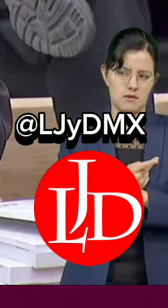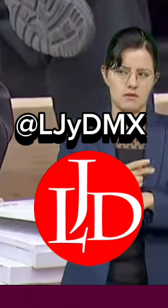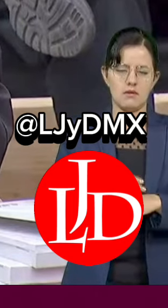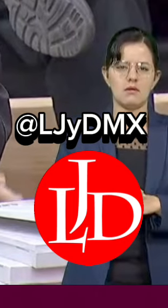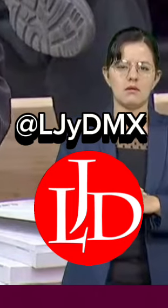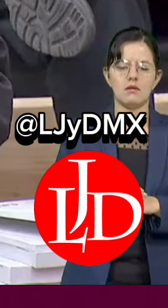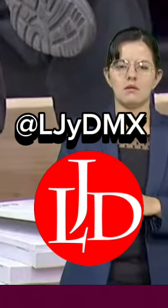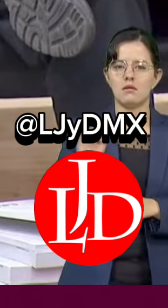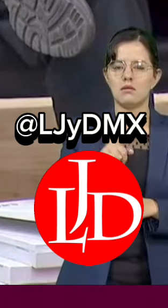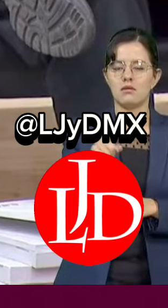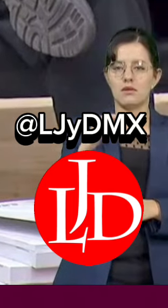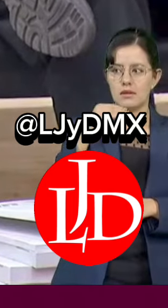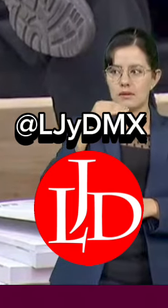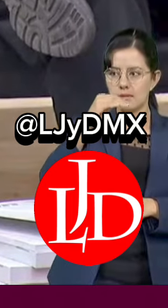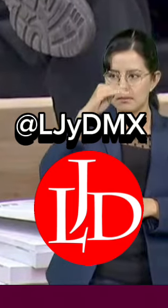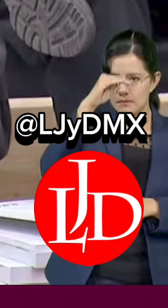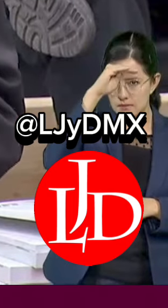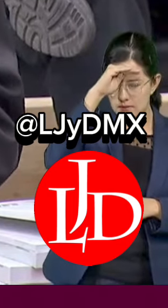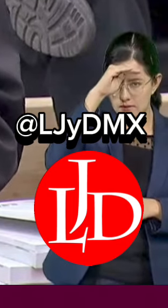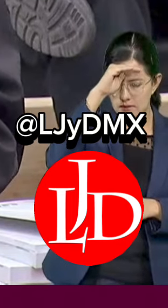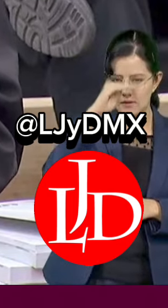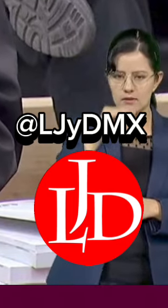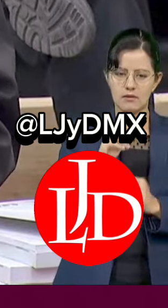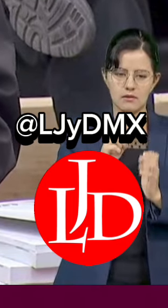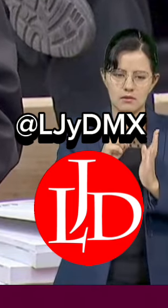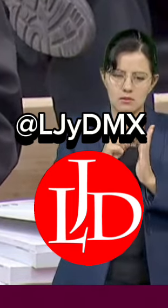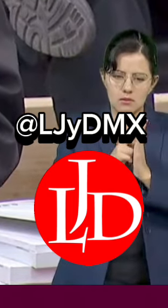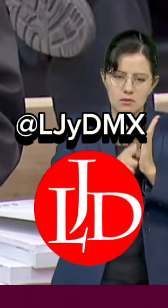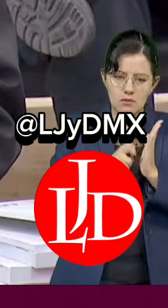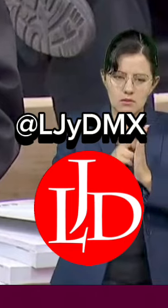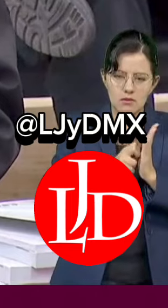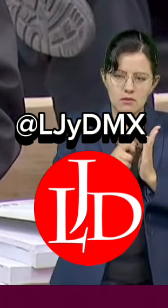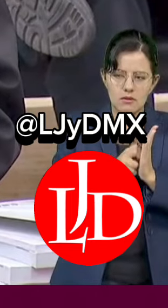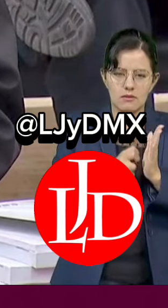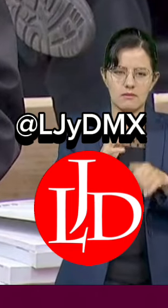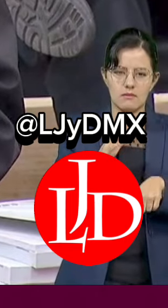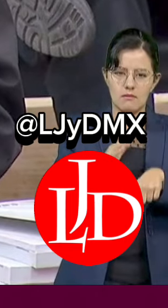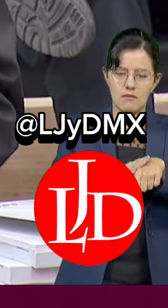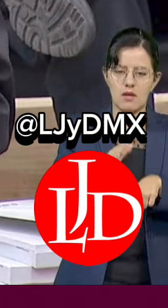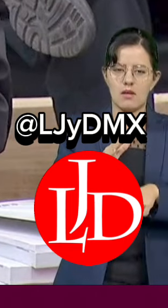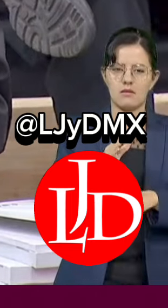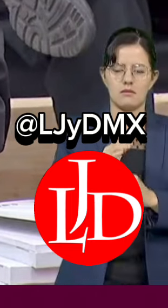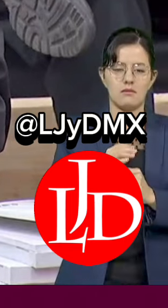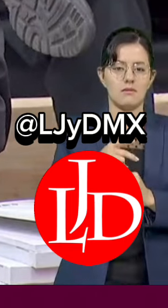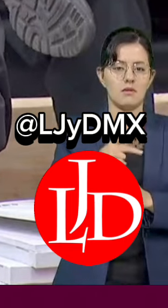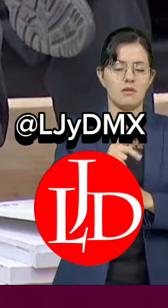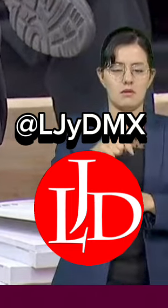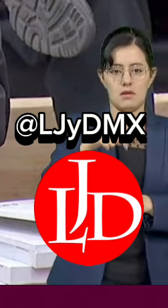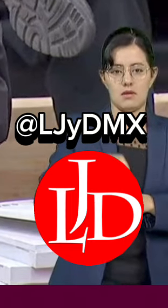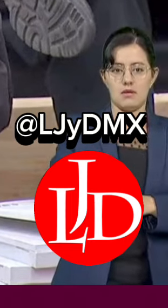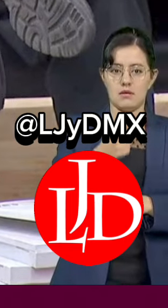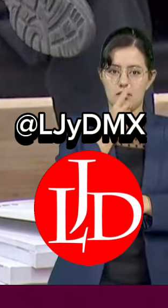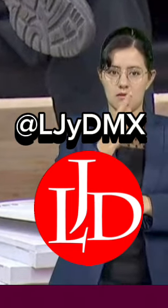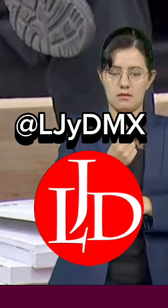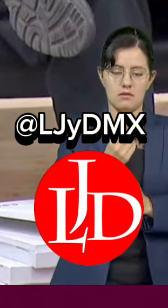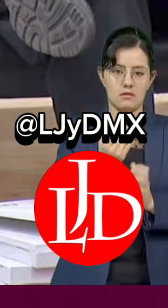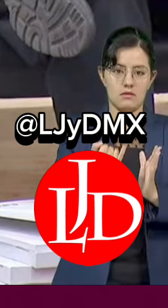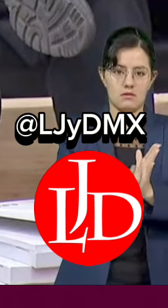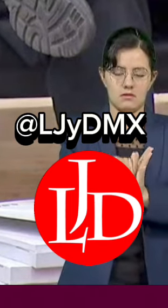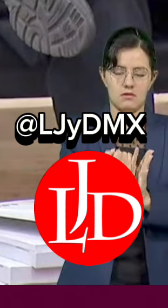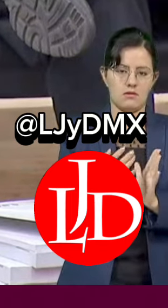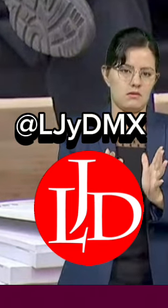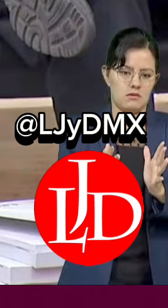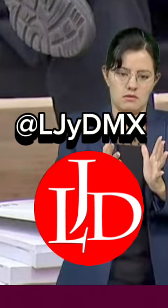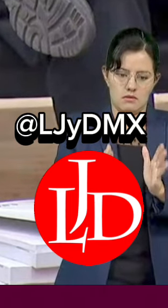se piense afinar todavía más los criterios, pero aquí mismo se ha dicho que cuando se toma un criterio, pues ya se